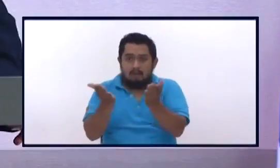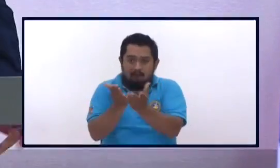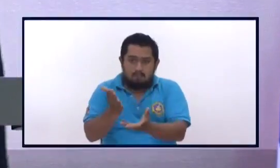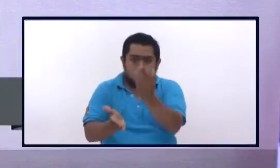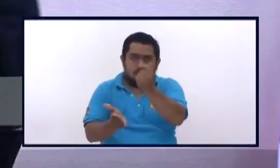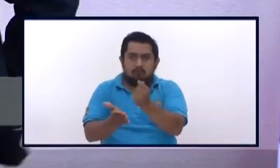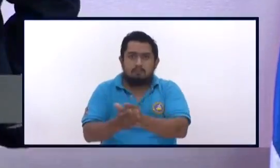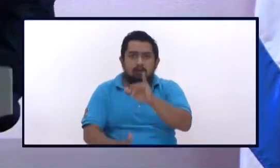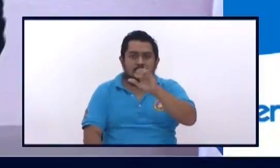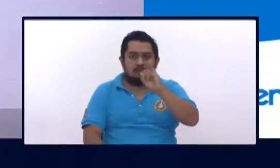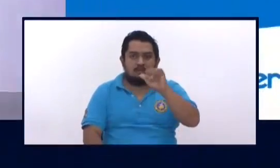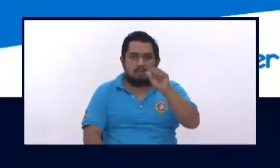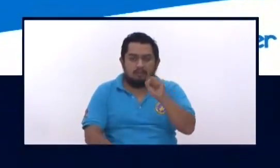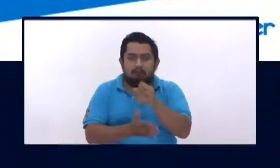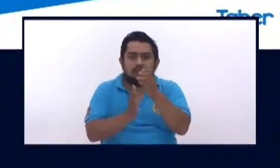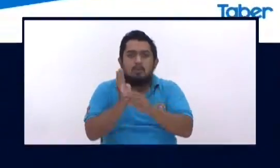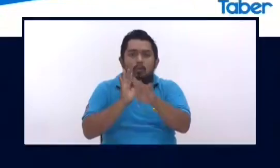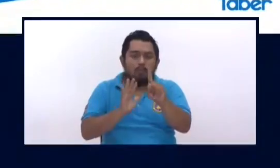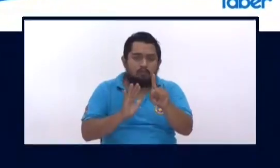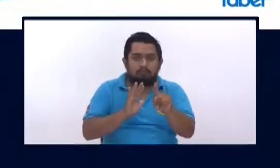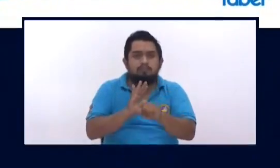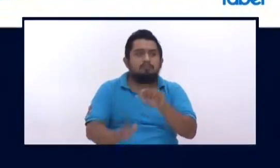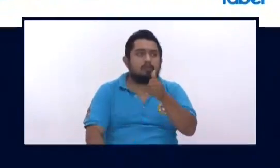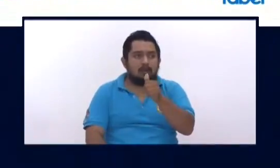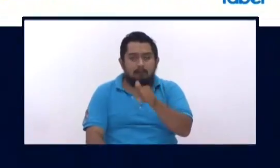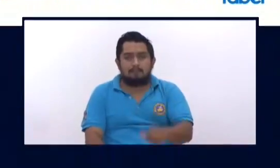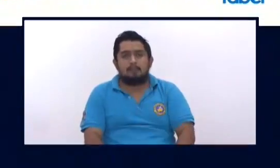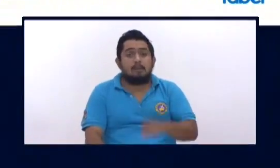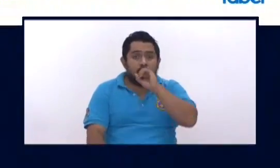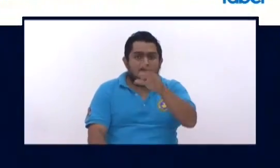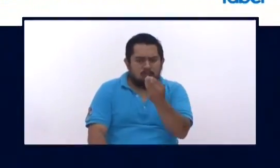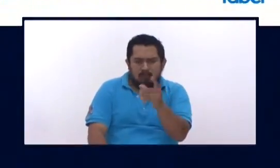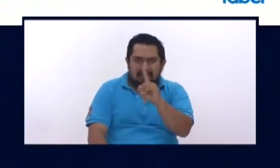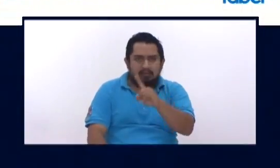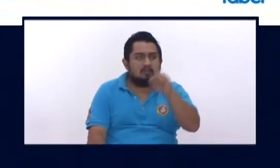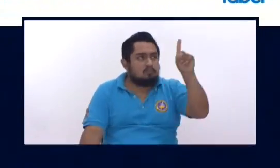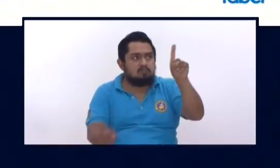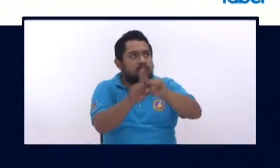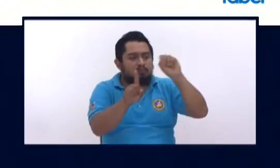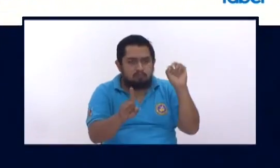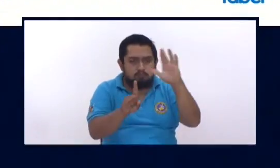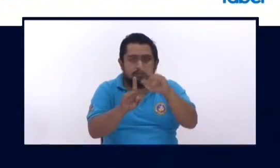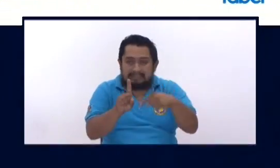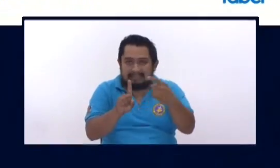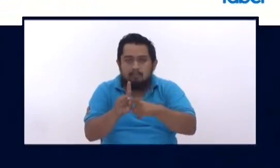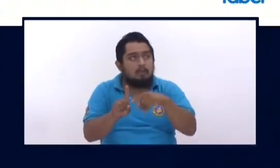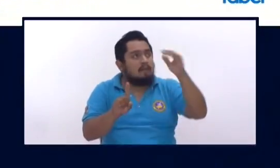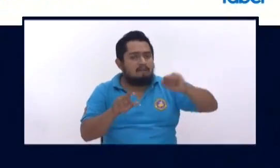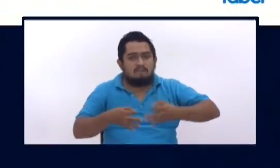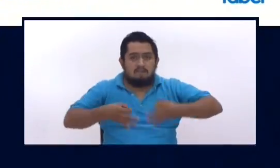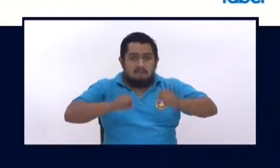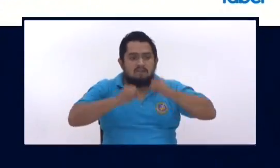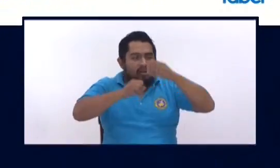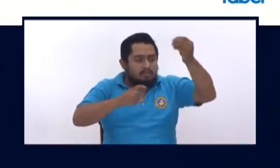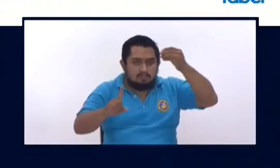para su pueblo no temas porque estoy contigo no desmayes porque soy tu dios que este esfuerzo siempre te ayudaré siempre te sustentaré con quien con la diestra de mi justicia